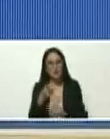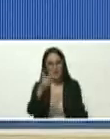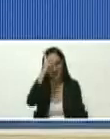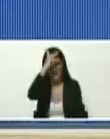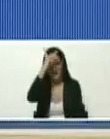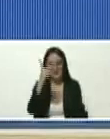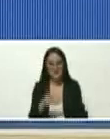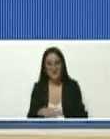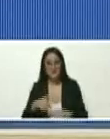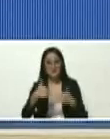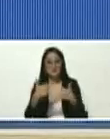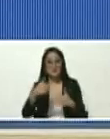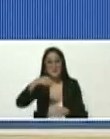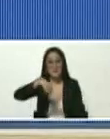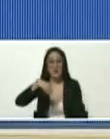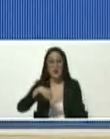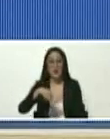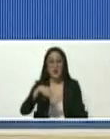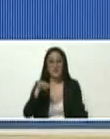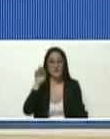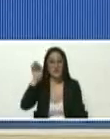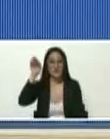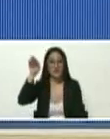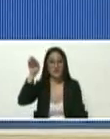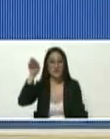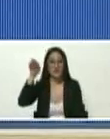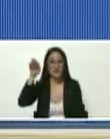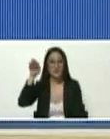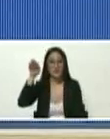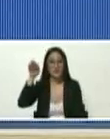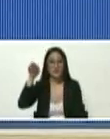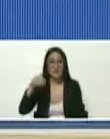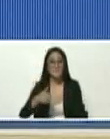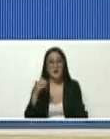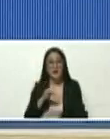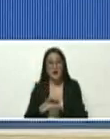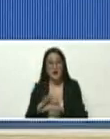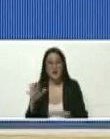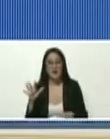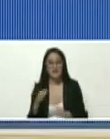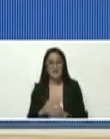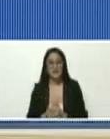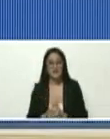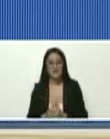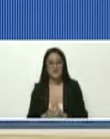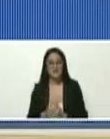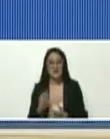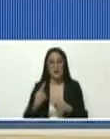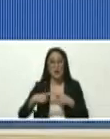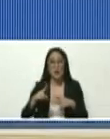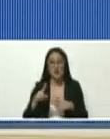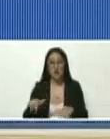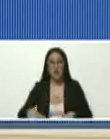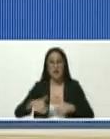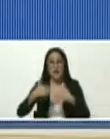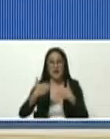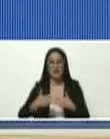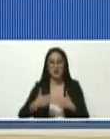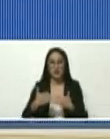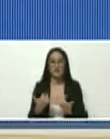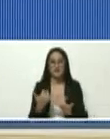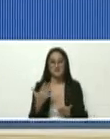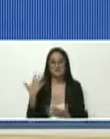Los retos que tenemos en el futuro son más graves y críticos que los retos que la OPEP ha